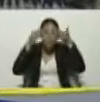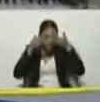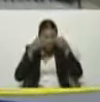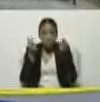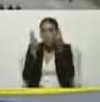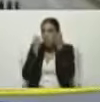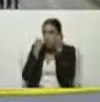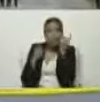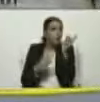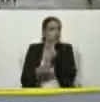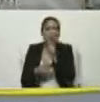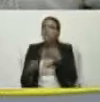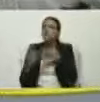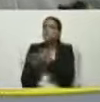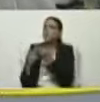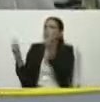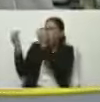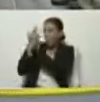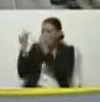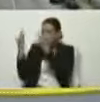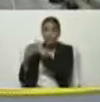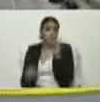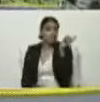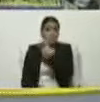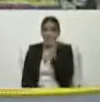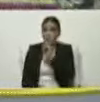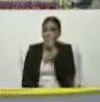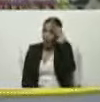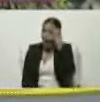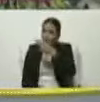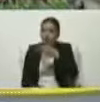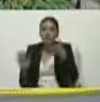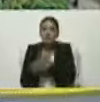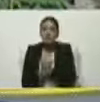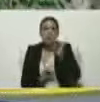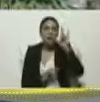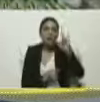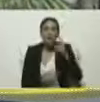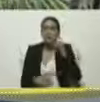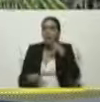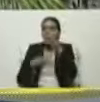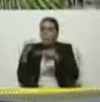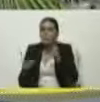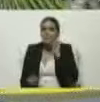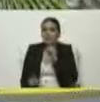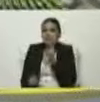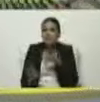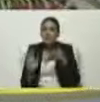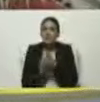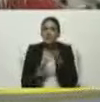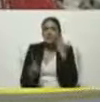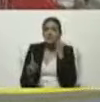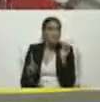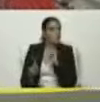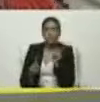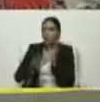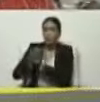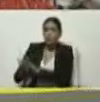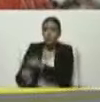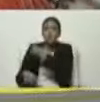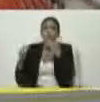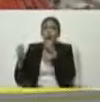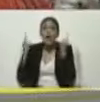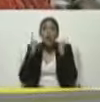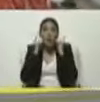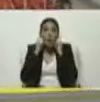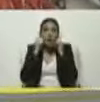no deje que le echan tierrita por las redes sociales. Quien tenga oídos, que se los